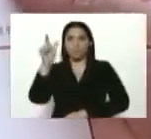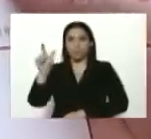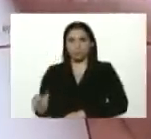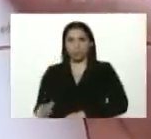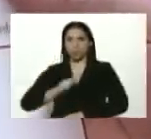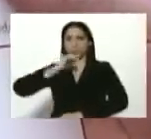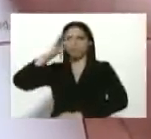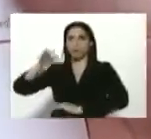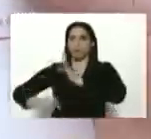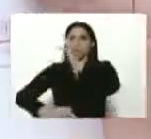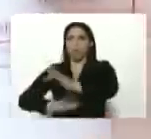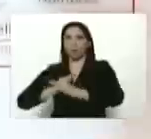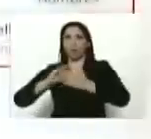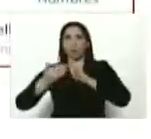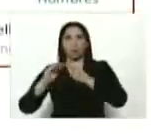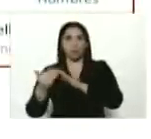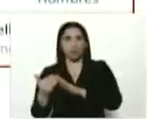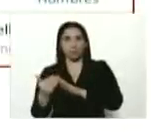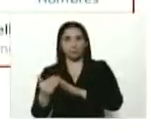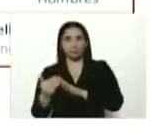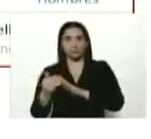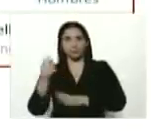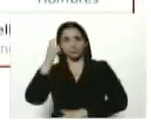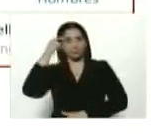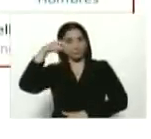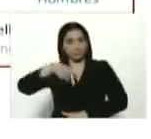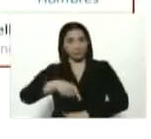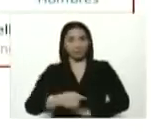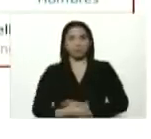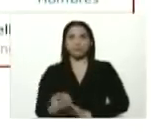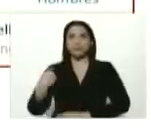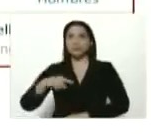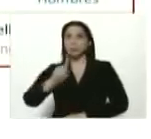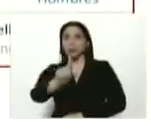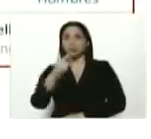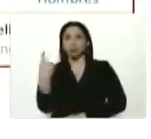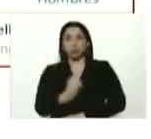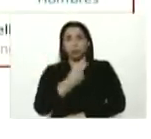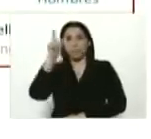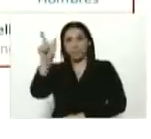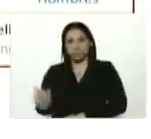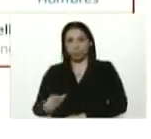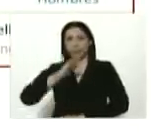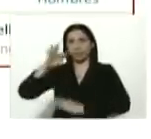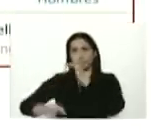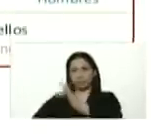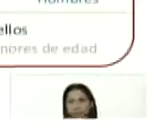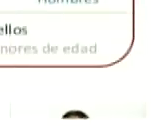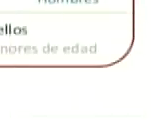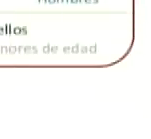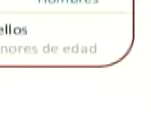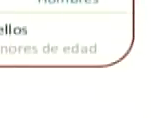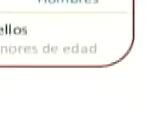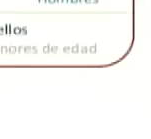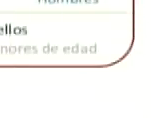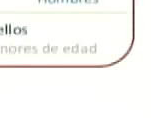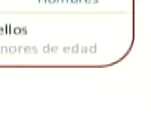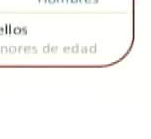transmisión comunitaria. Para el día de hoy tenemos un caso de transmisión comunitaria,